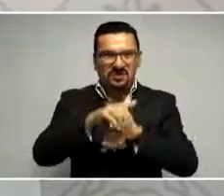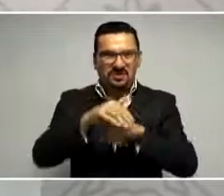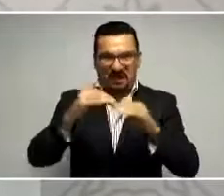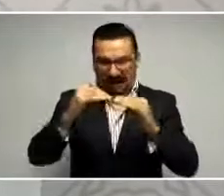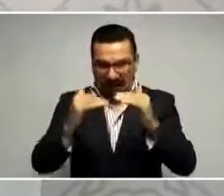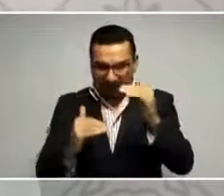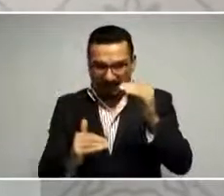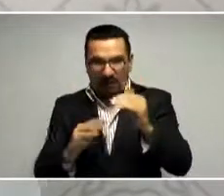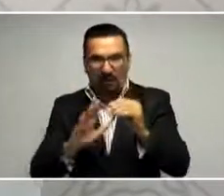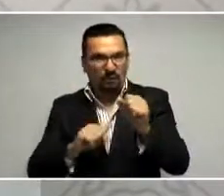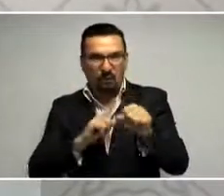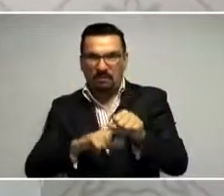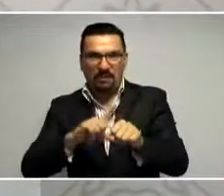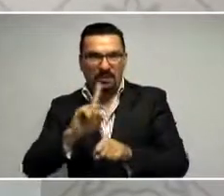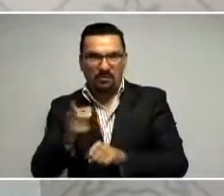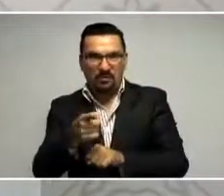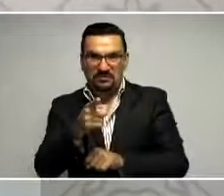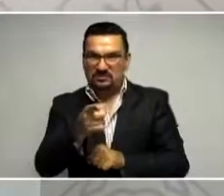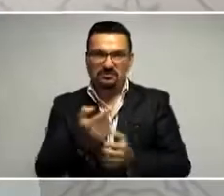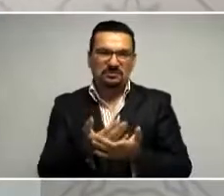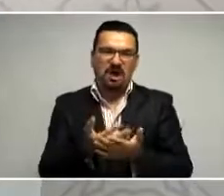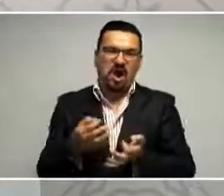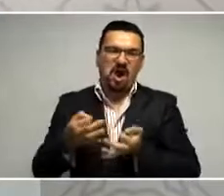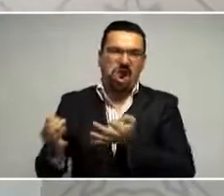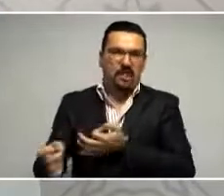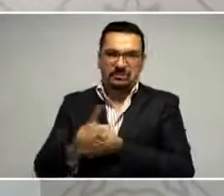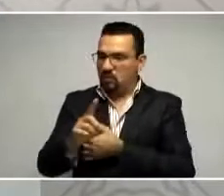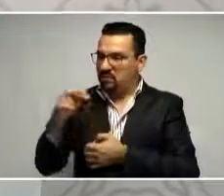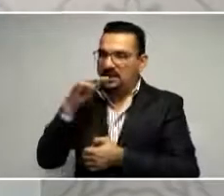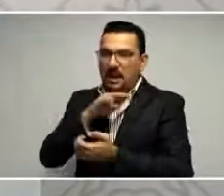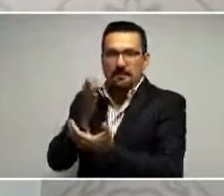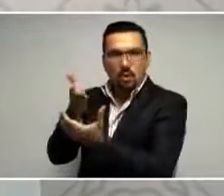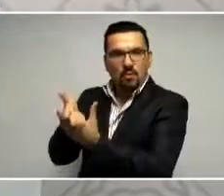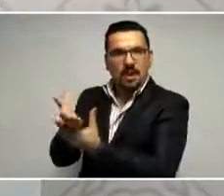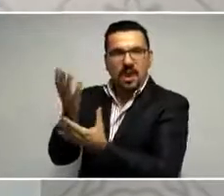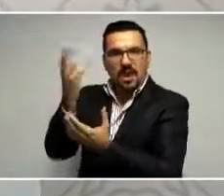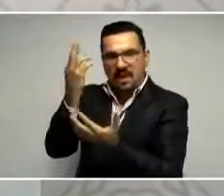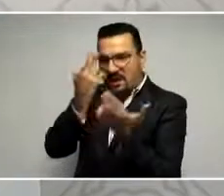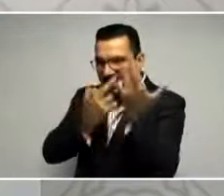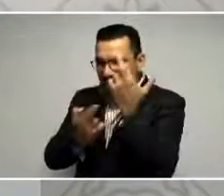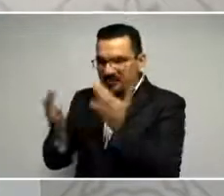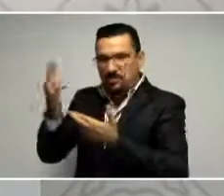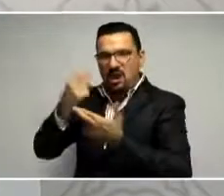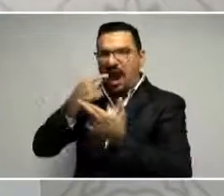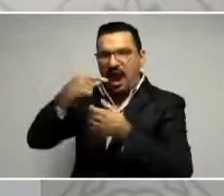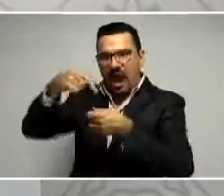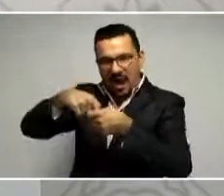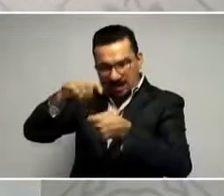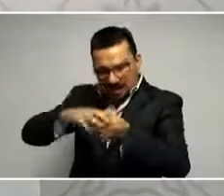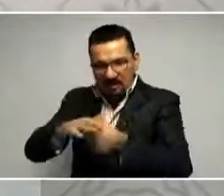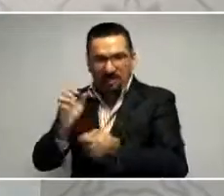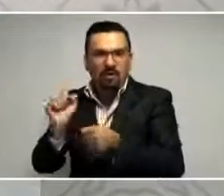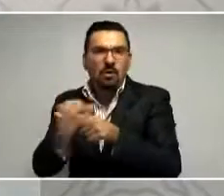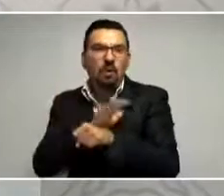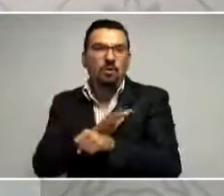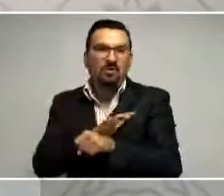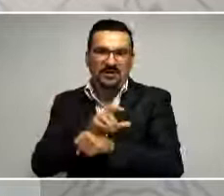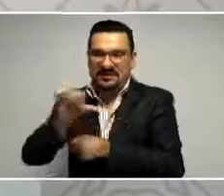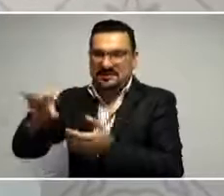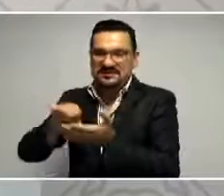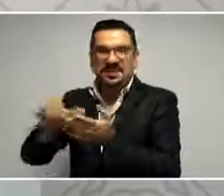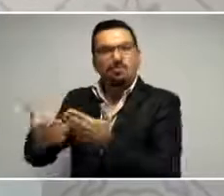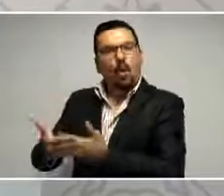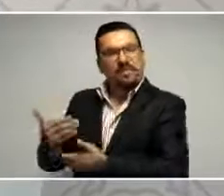normal, no esperes. Ve a hacerte la prueba de COVID a uno de los centros Anticipa o acude a ver